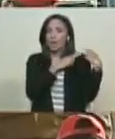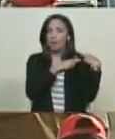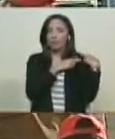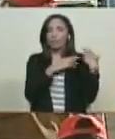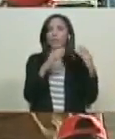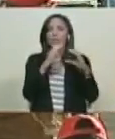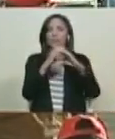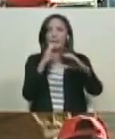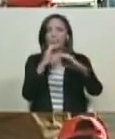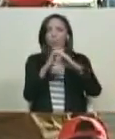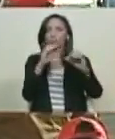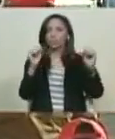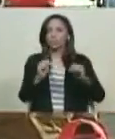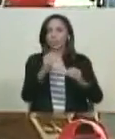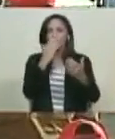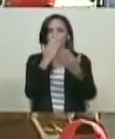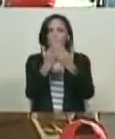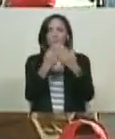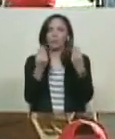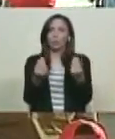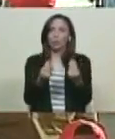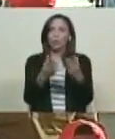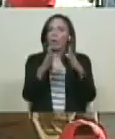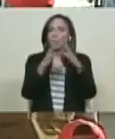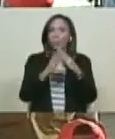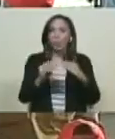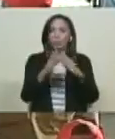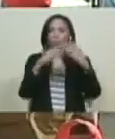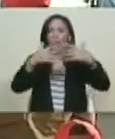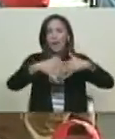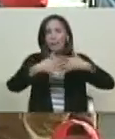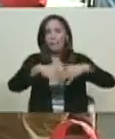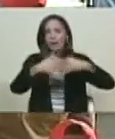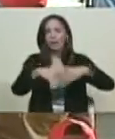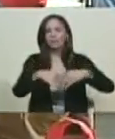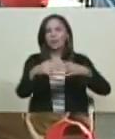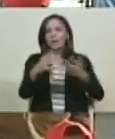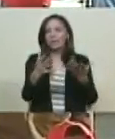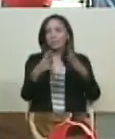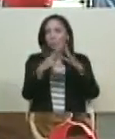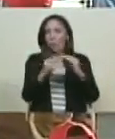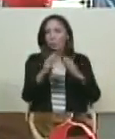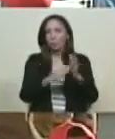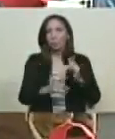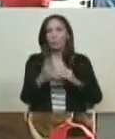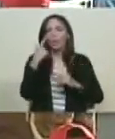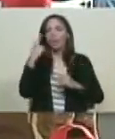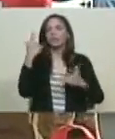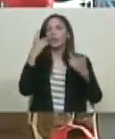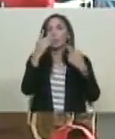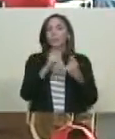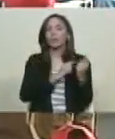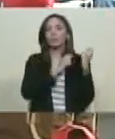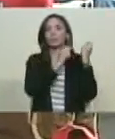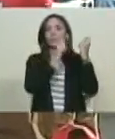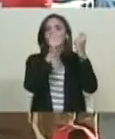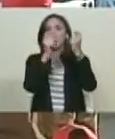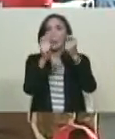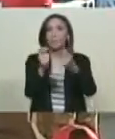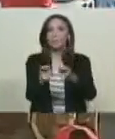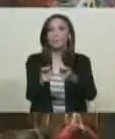transporte y ponerse al frente de la recuperación de todas las plantas automotrices del país. Aquí lo designo, asúmalo de una